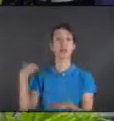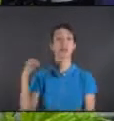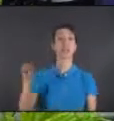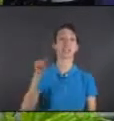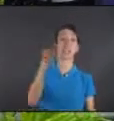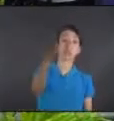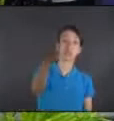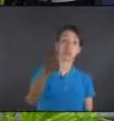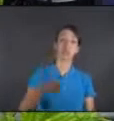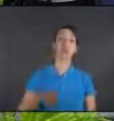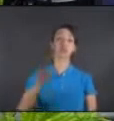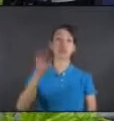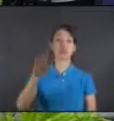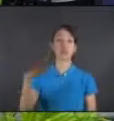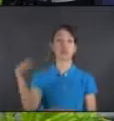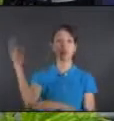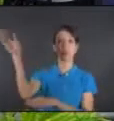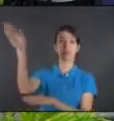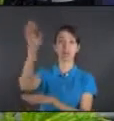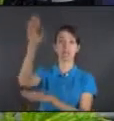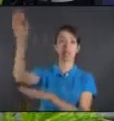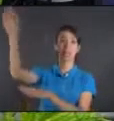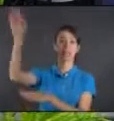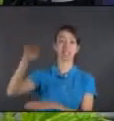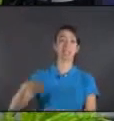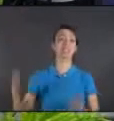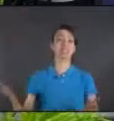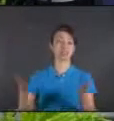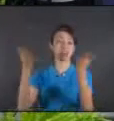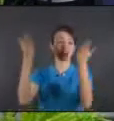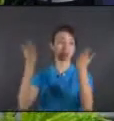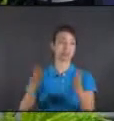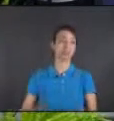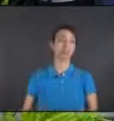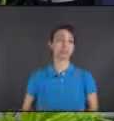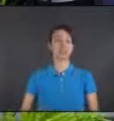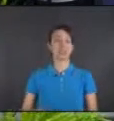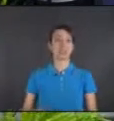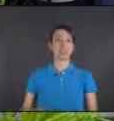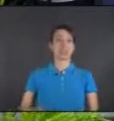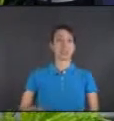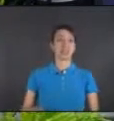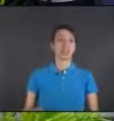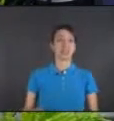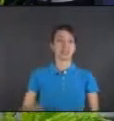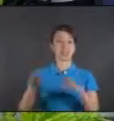Entonces, en este orden o desorden de ideas,